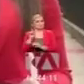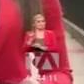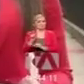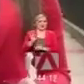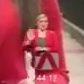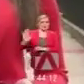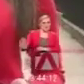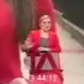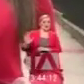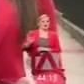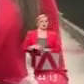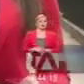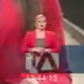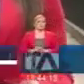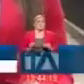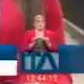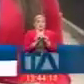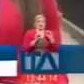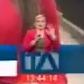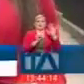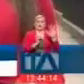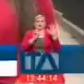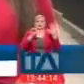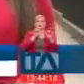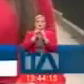amenazas, sería de 5 a 7 años. Esto es lo que